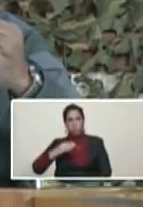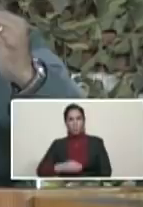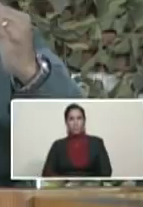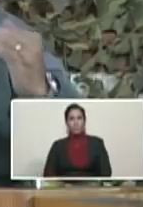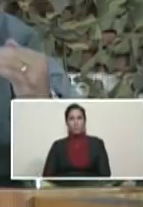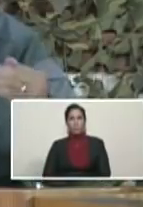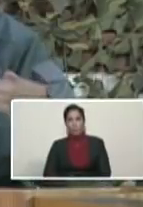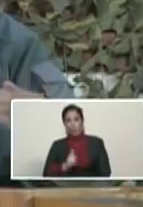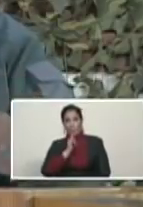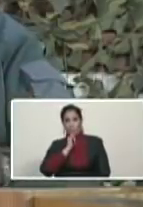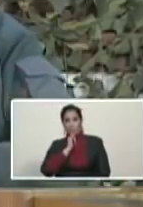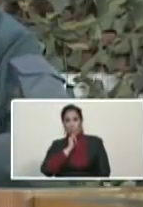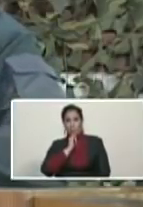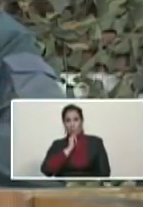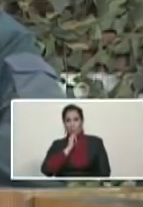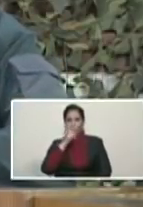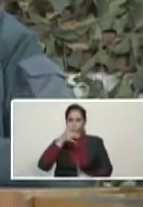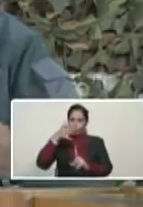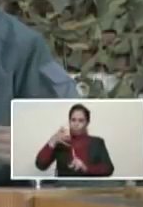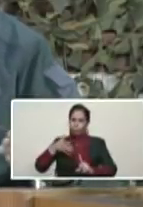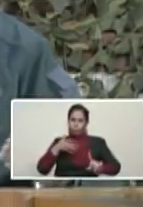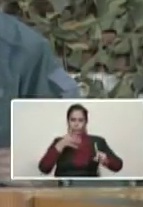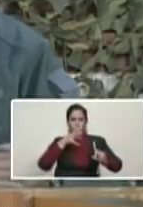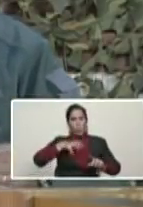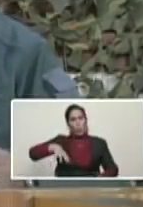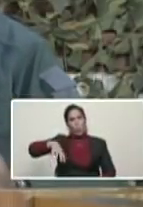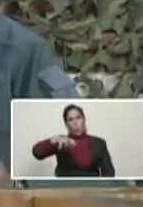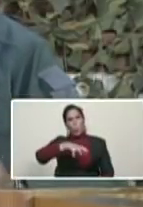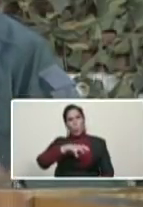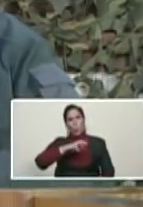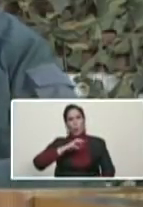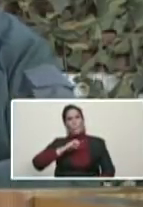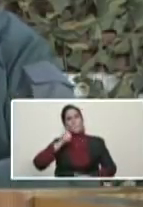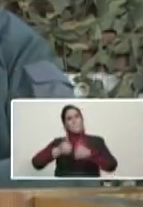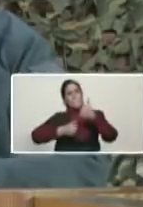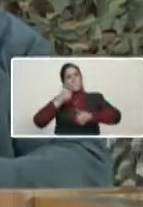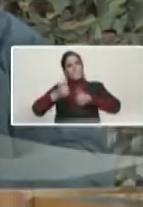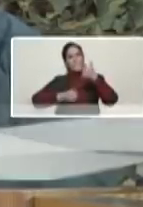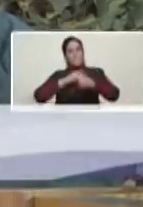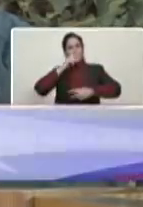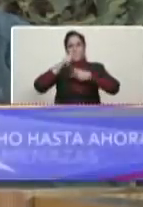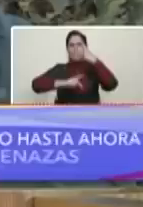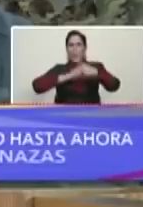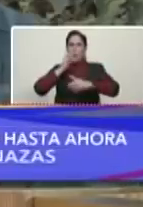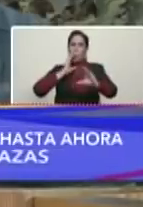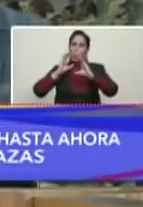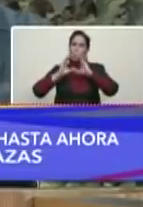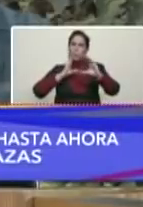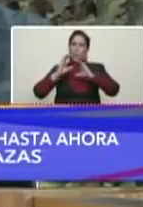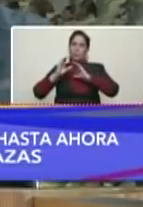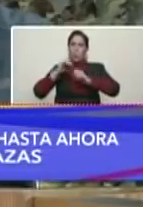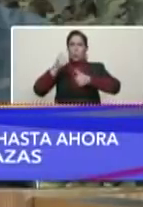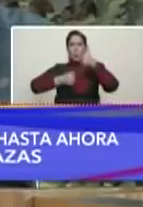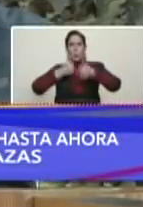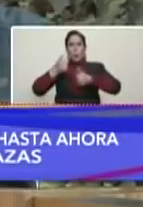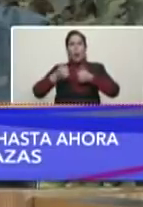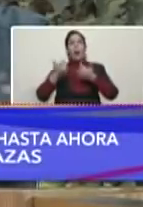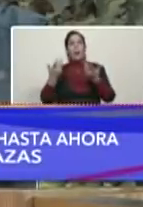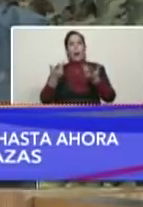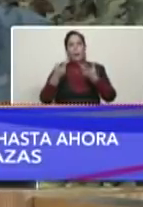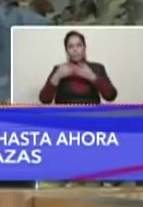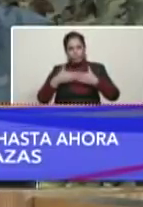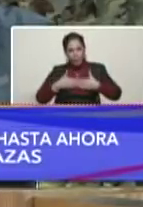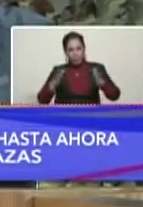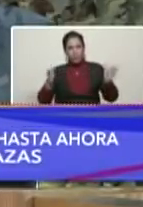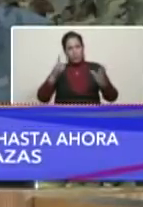Informarlo bien en cada región de defensa, cuál es el plan de información y comunicación, cuáles son los mensajes fundamentales y cómo de verdad garantizamos que